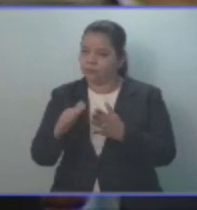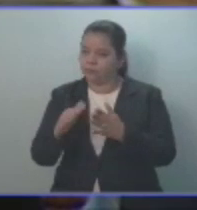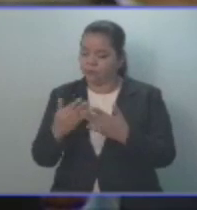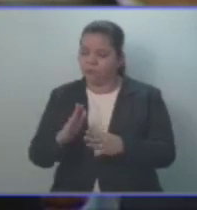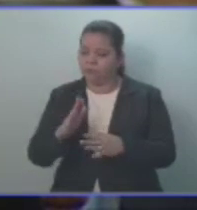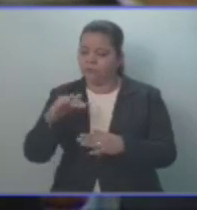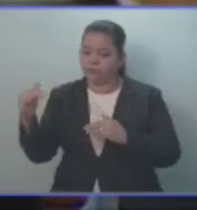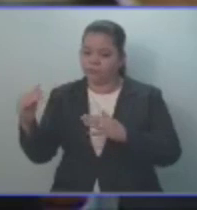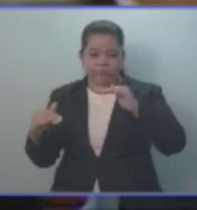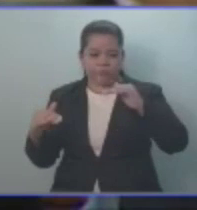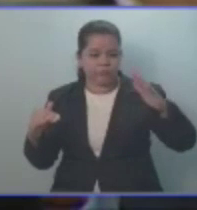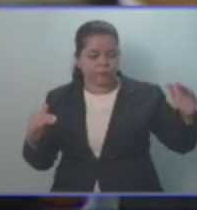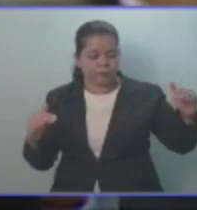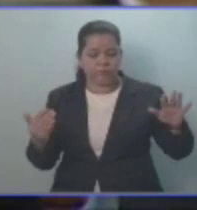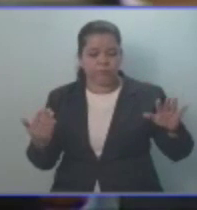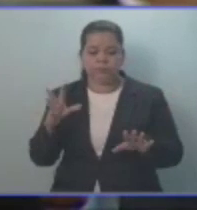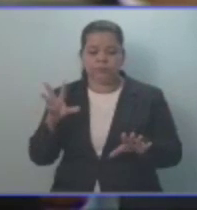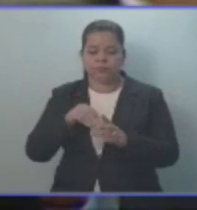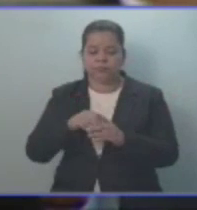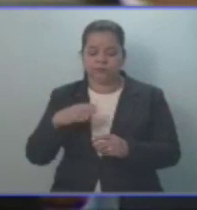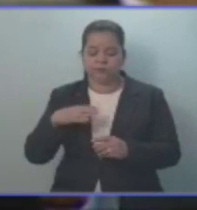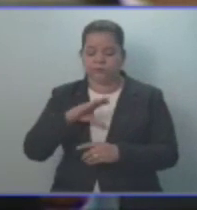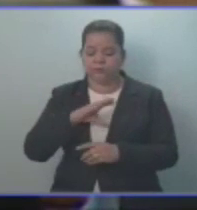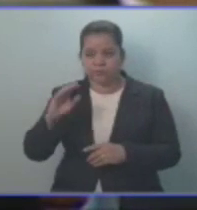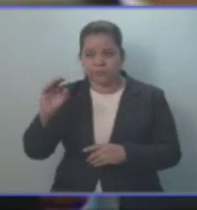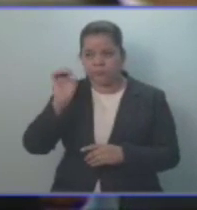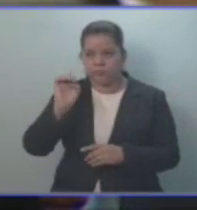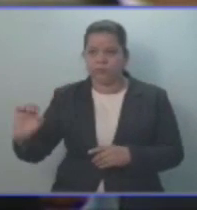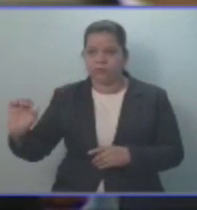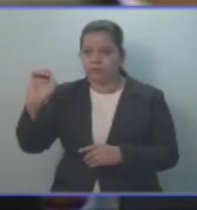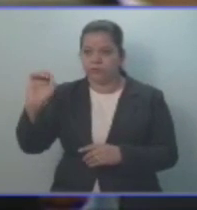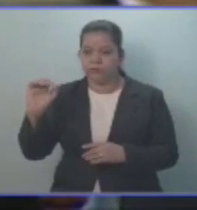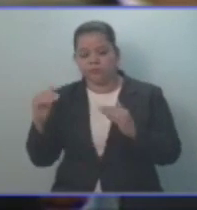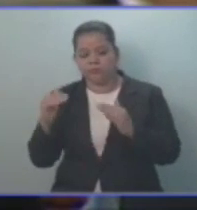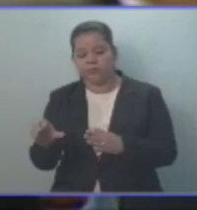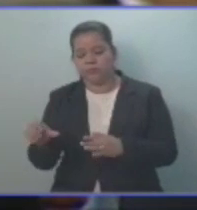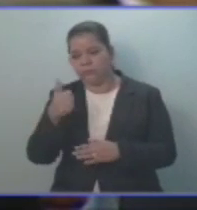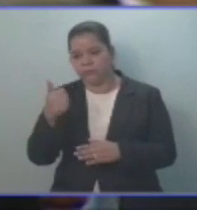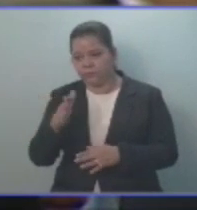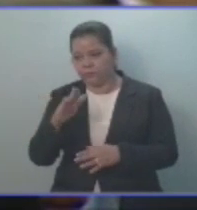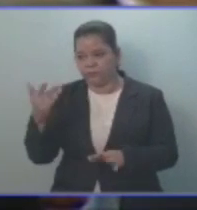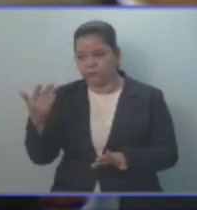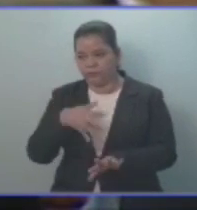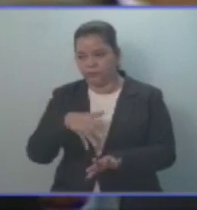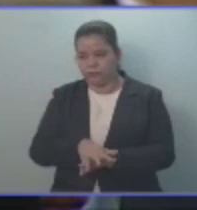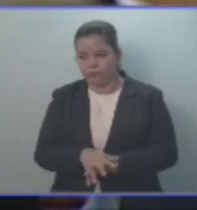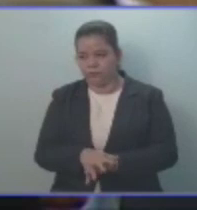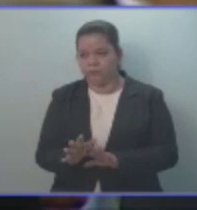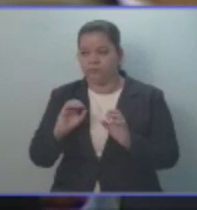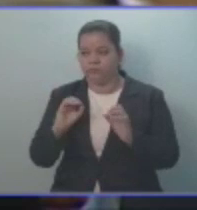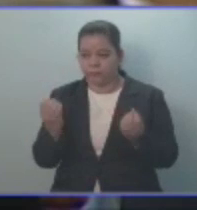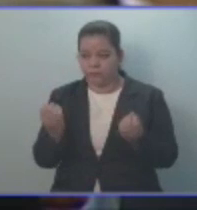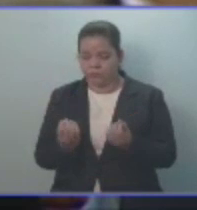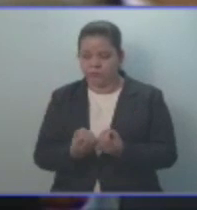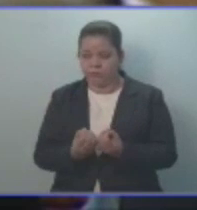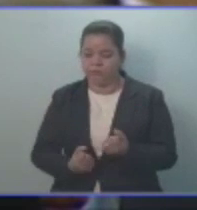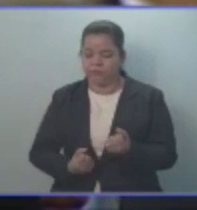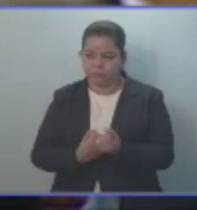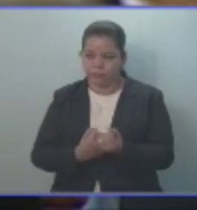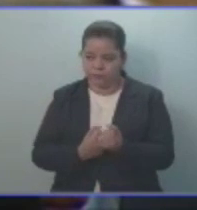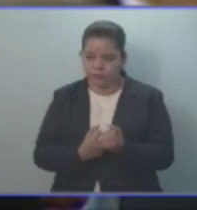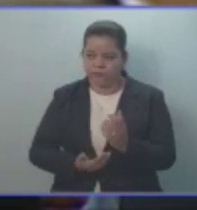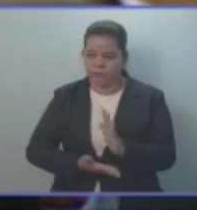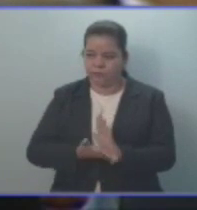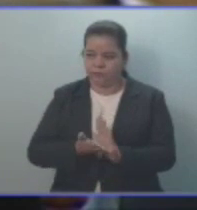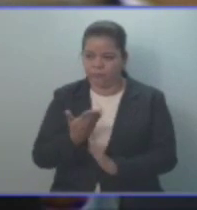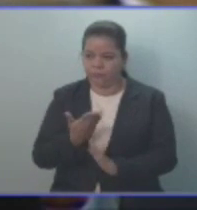Estados miembros del Consejo de Europa y de los países miembros, la Organización para la Cooperación y el